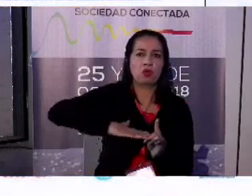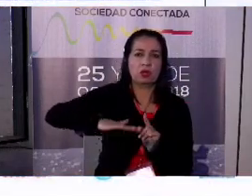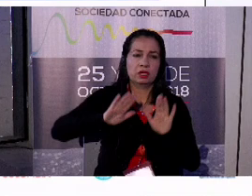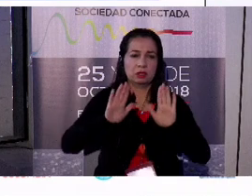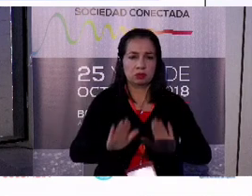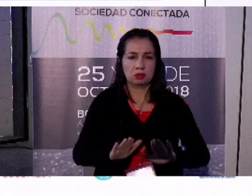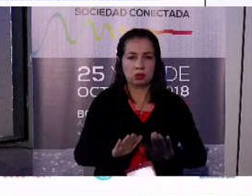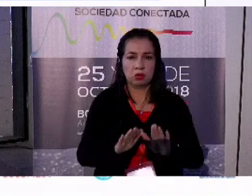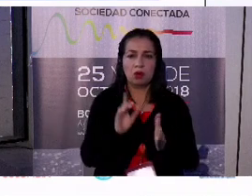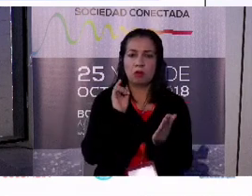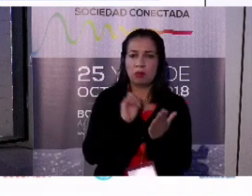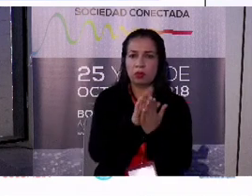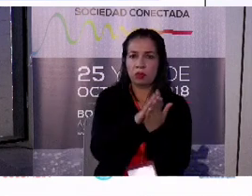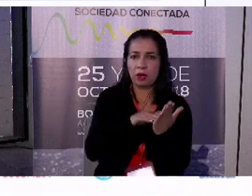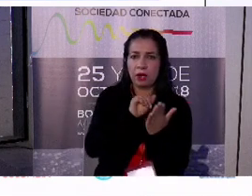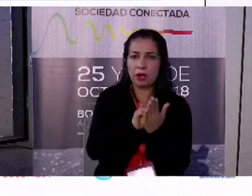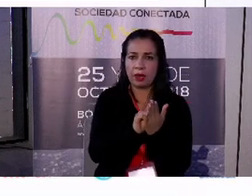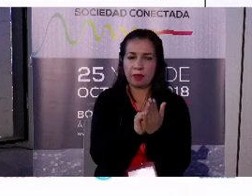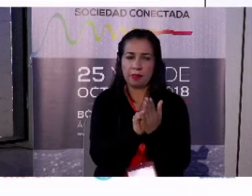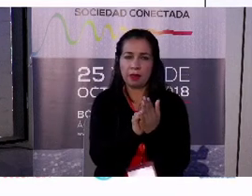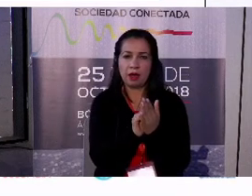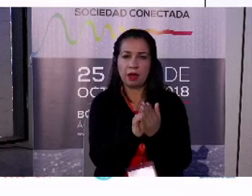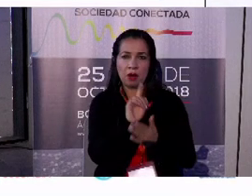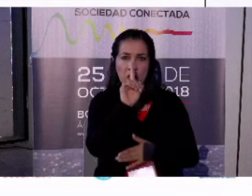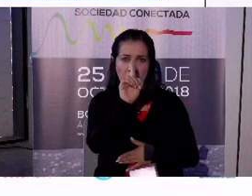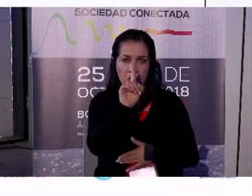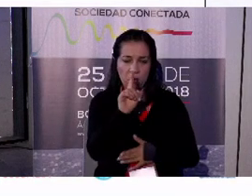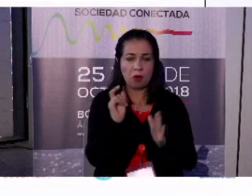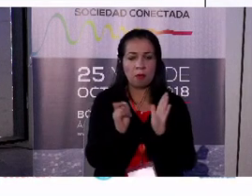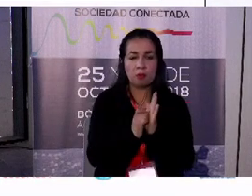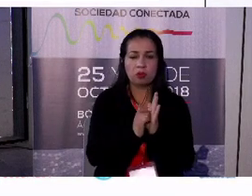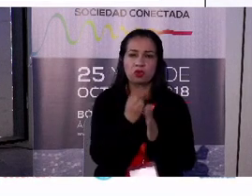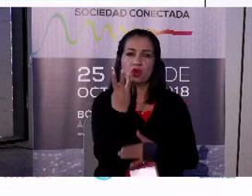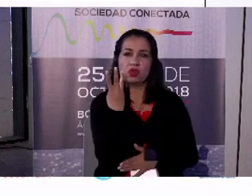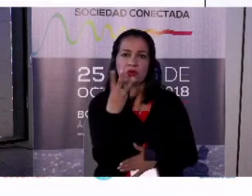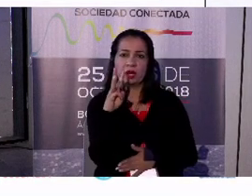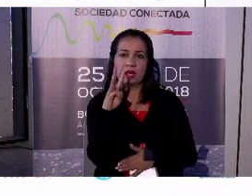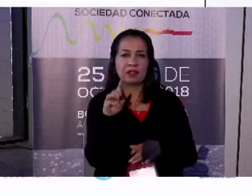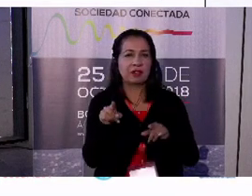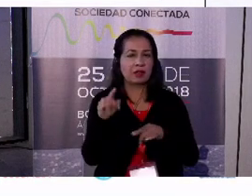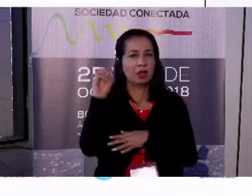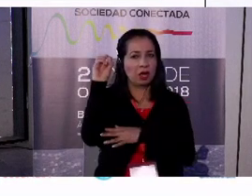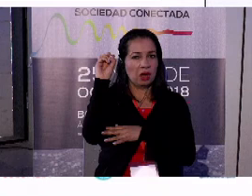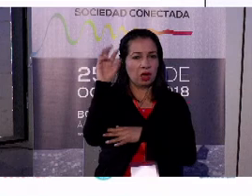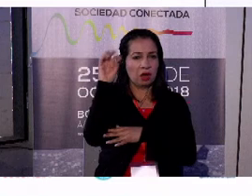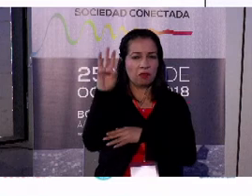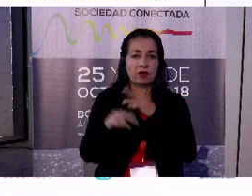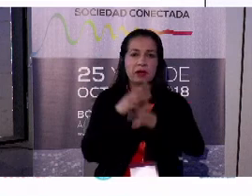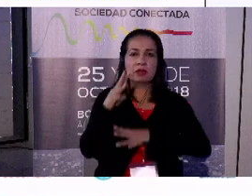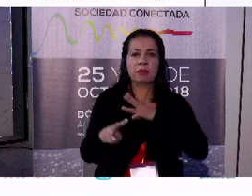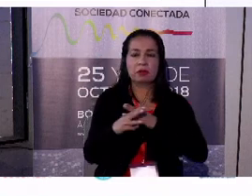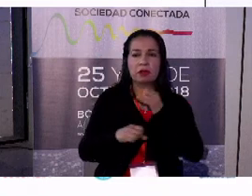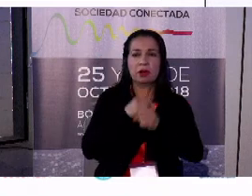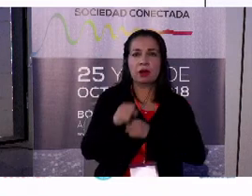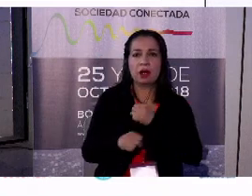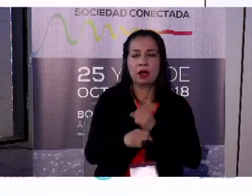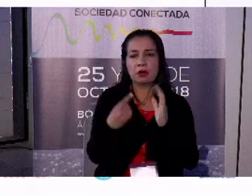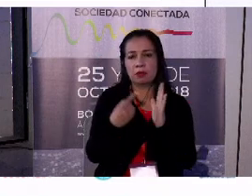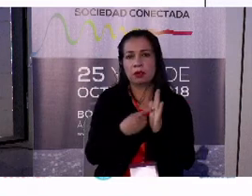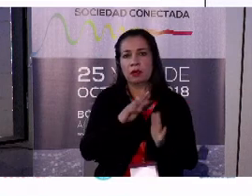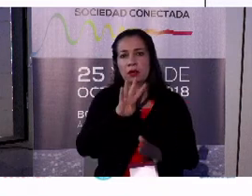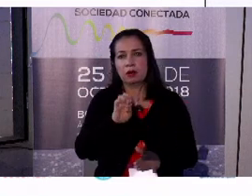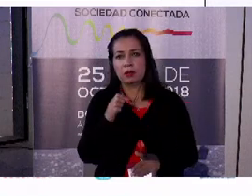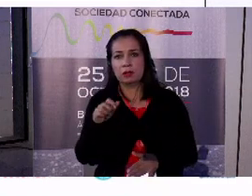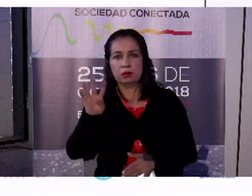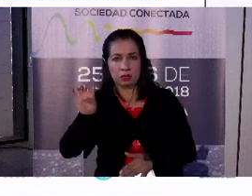la agenta 1.13 de la conferencia mundial del año 19 que va a tener lugar el año 19